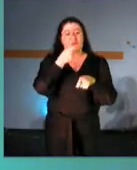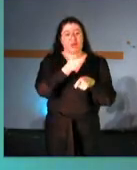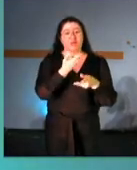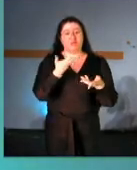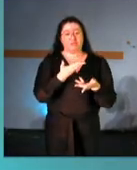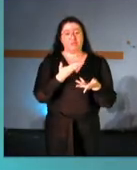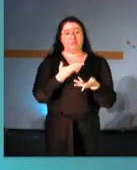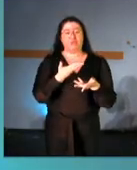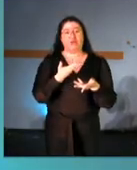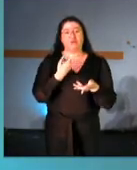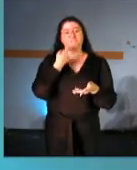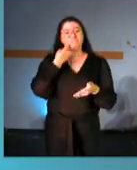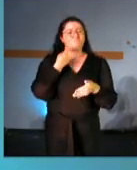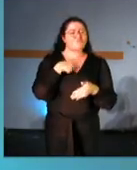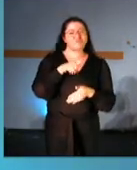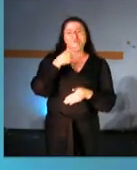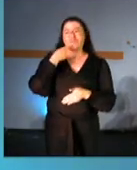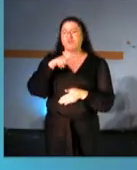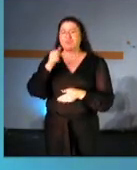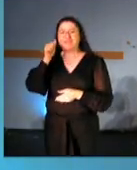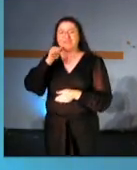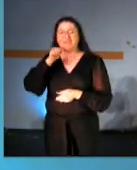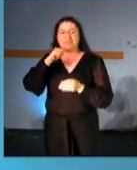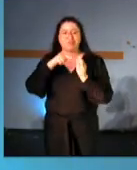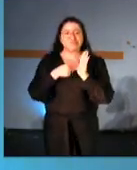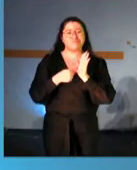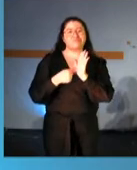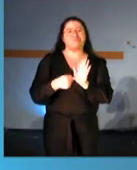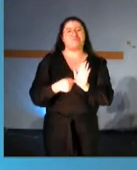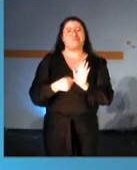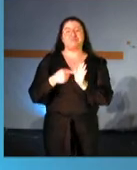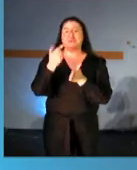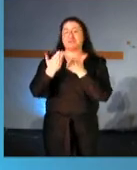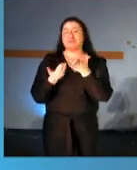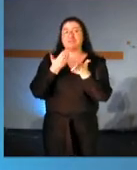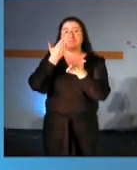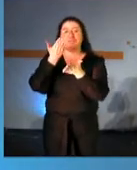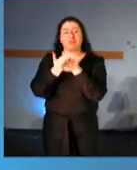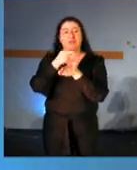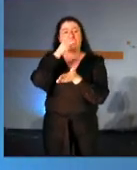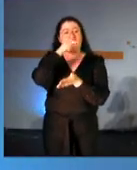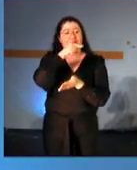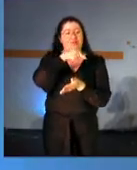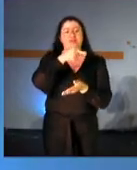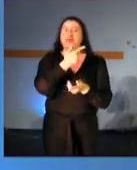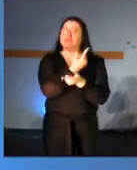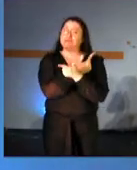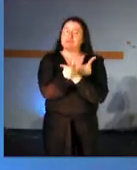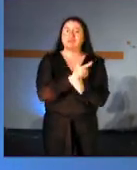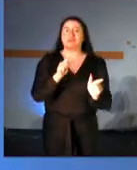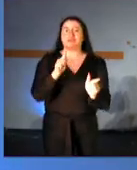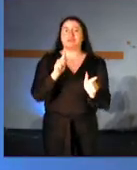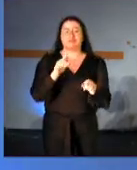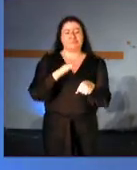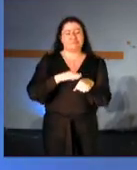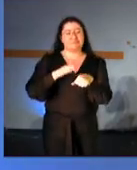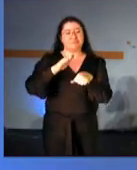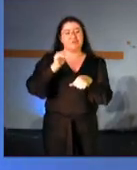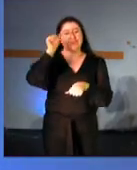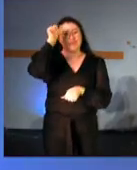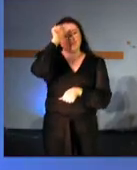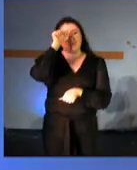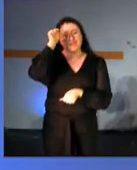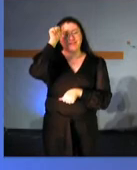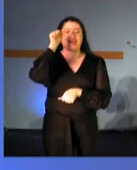cualquier auditorio la libertad para todos ellos, incluyendo de manera particular para el obispo Rolando